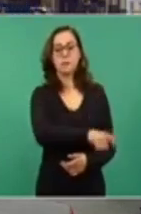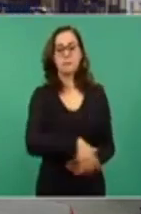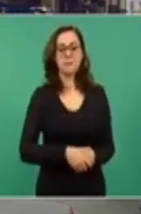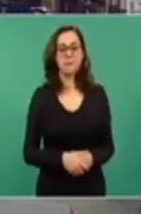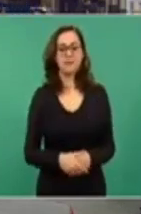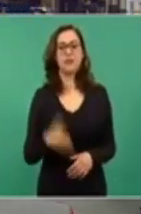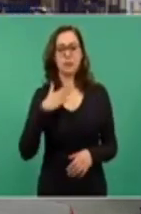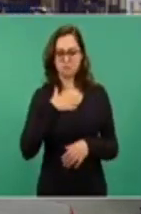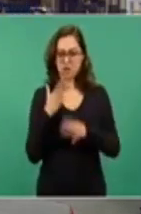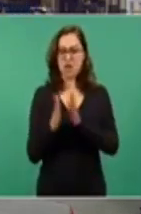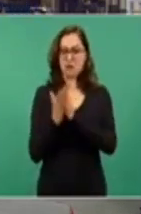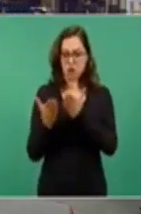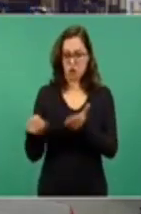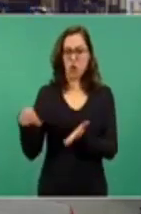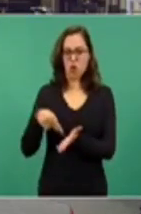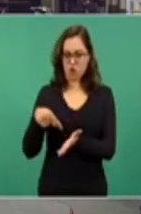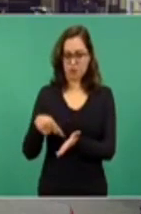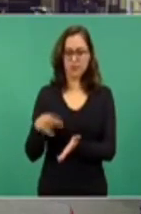Está en mi libro.